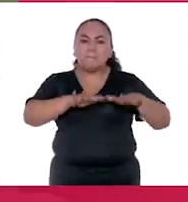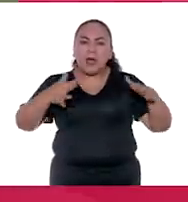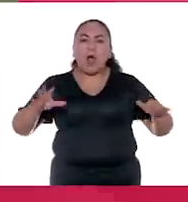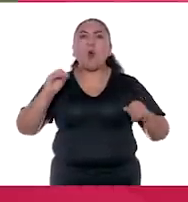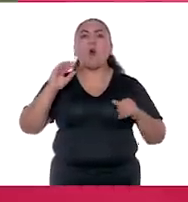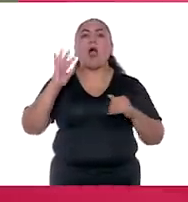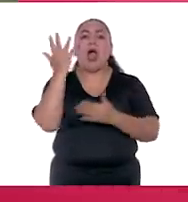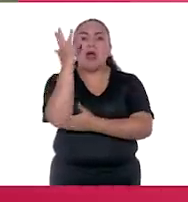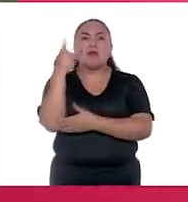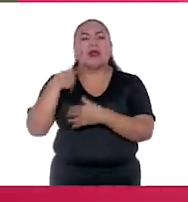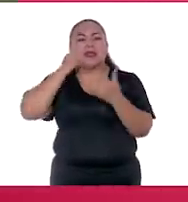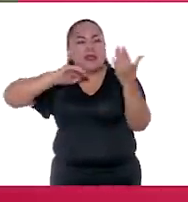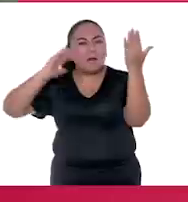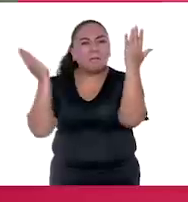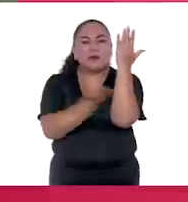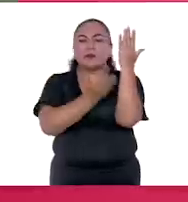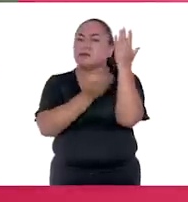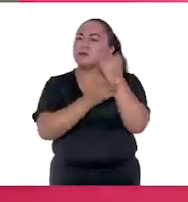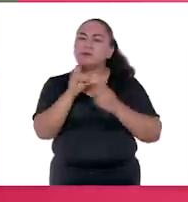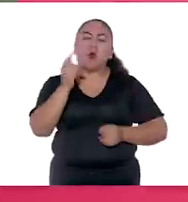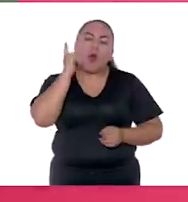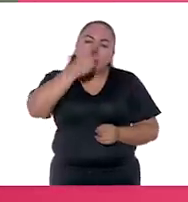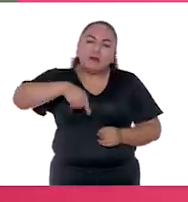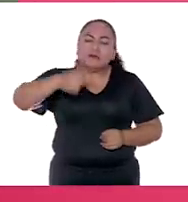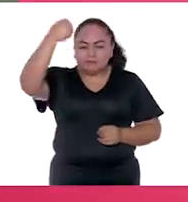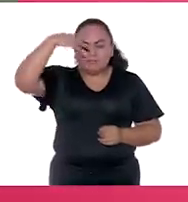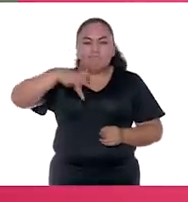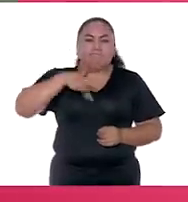bosques. Ay, ojalá de veras tomáramos conciencia.